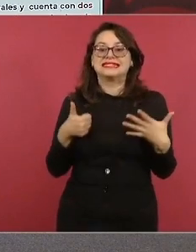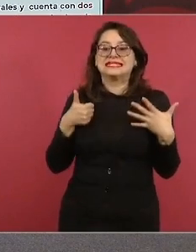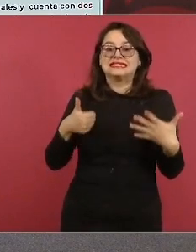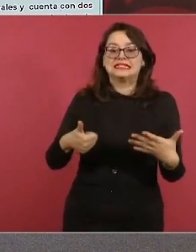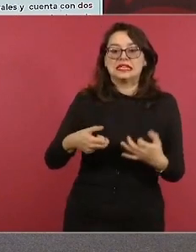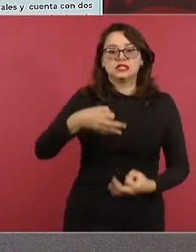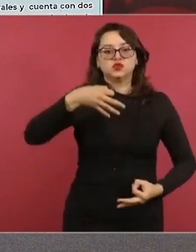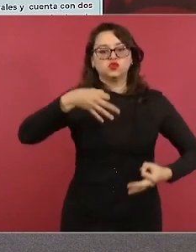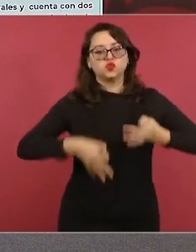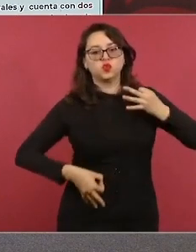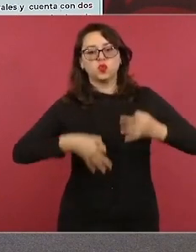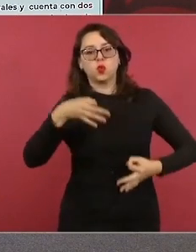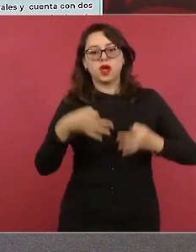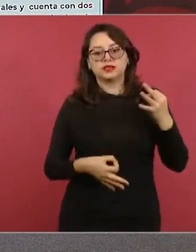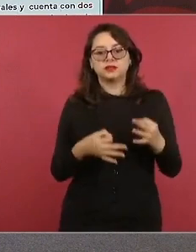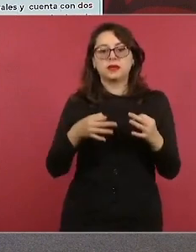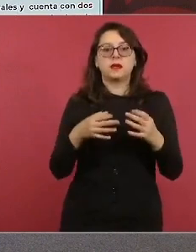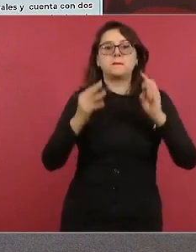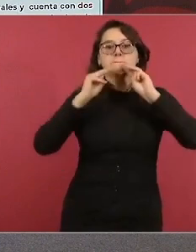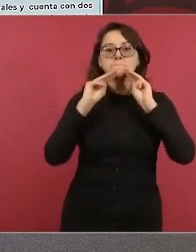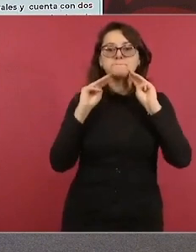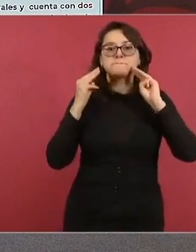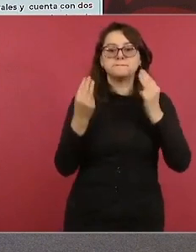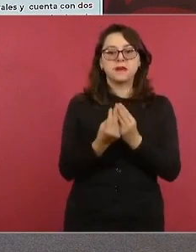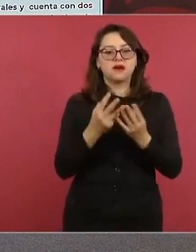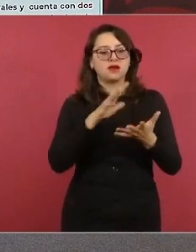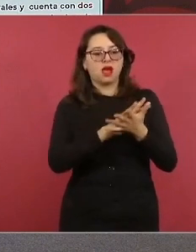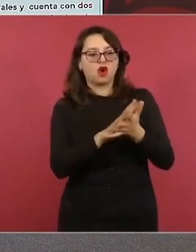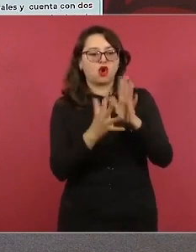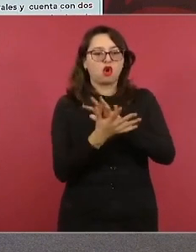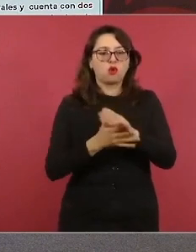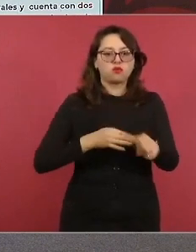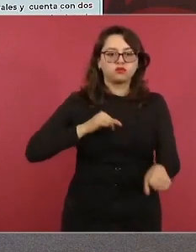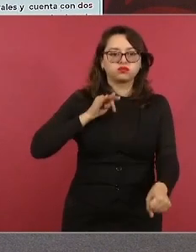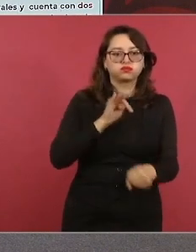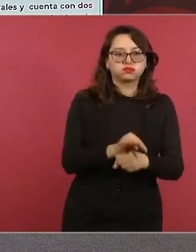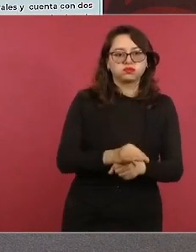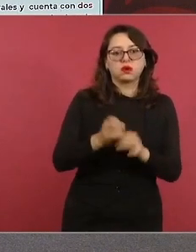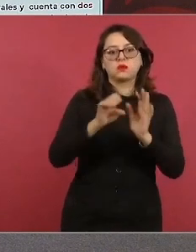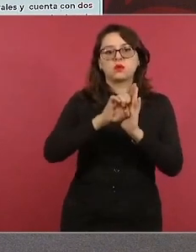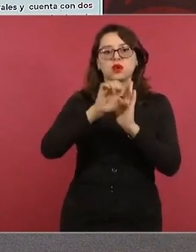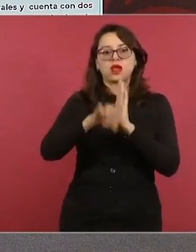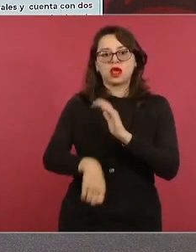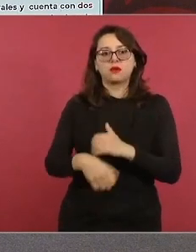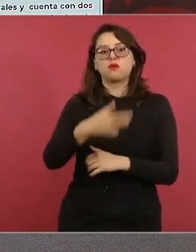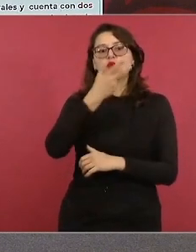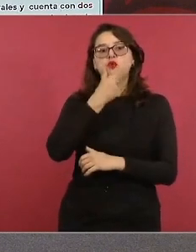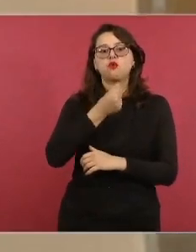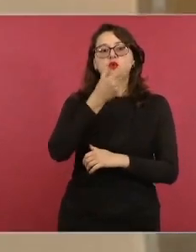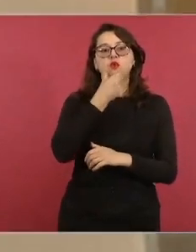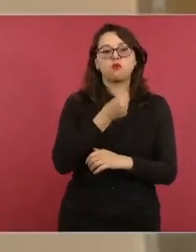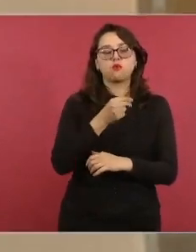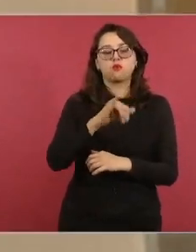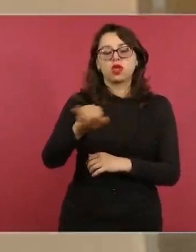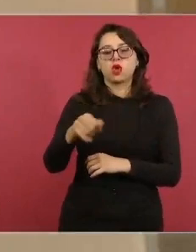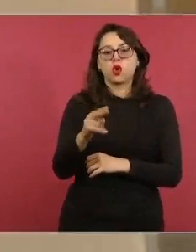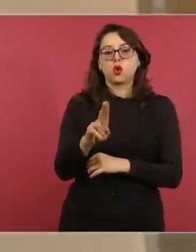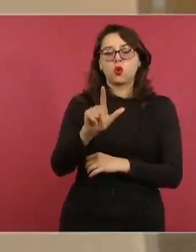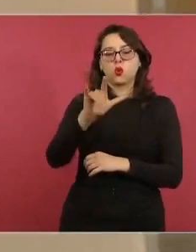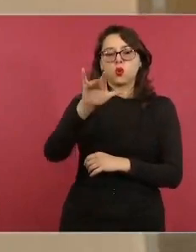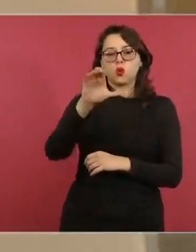delincuentes el primero es el juez Julio beredín sena Velázquez él es juez séptimo de distrito